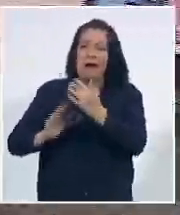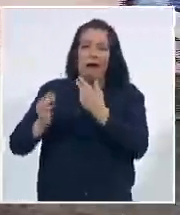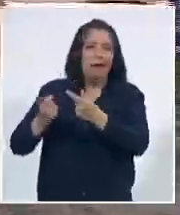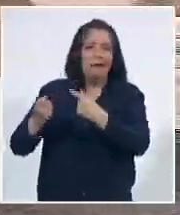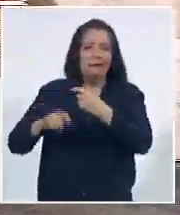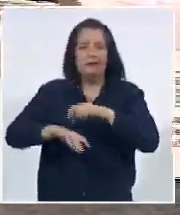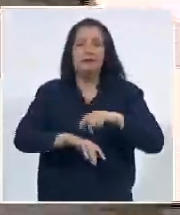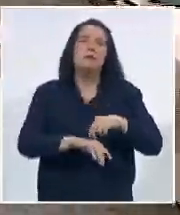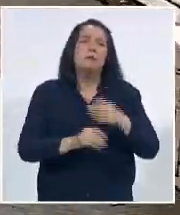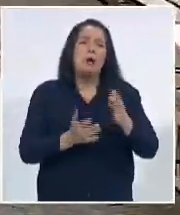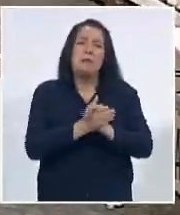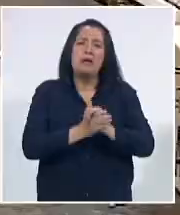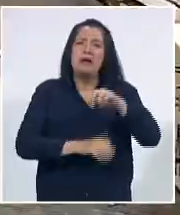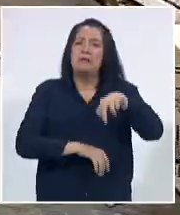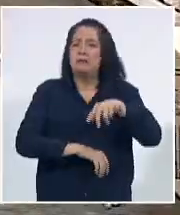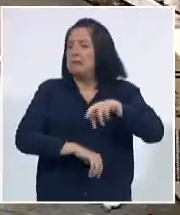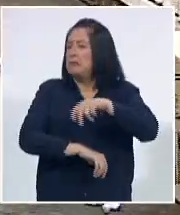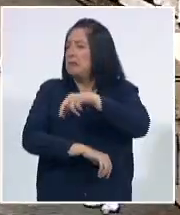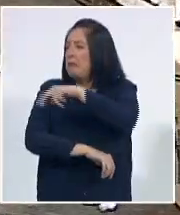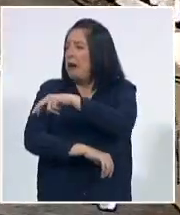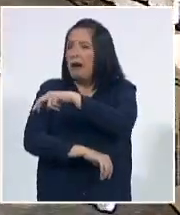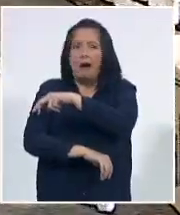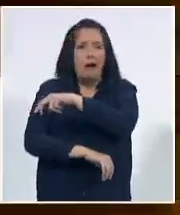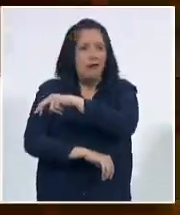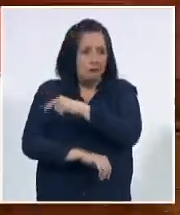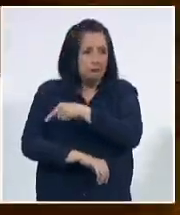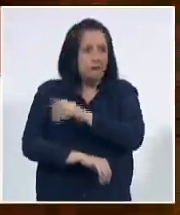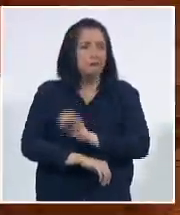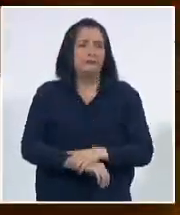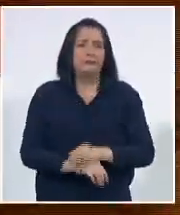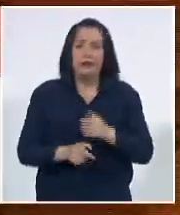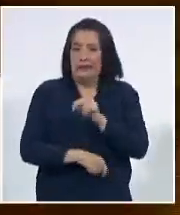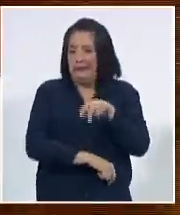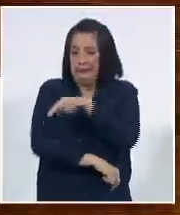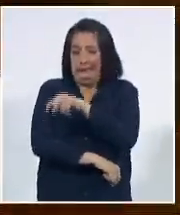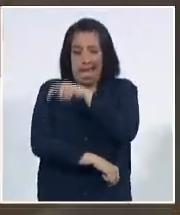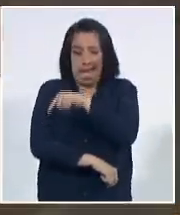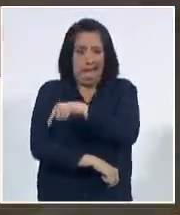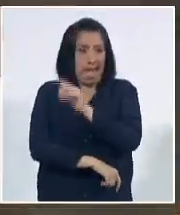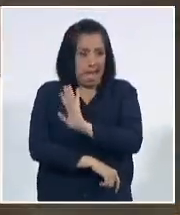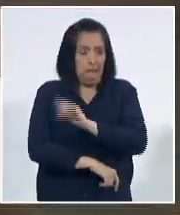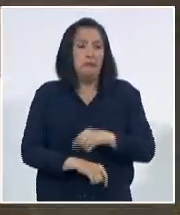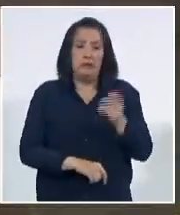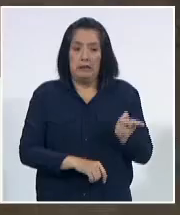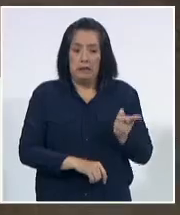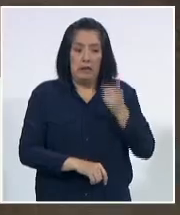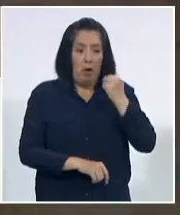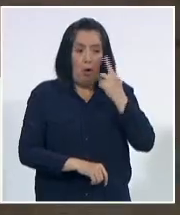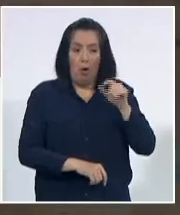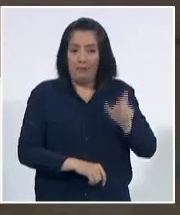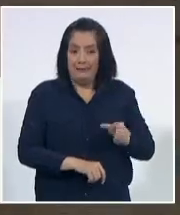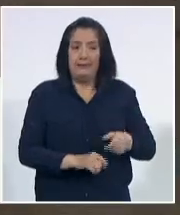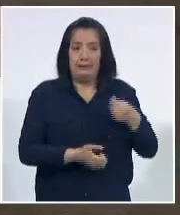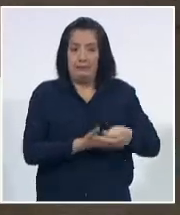de ellas por un instante, quedando a menos de 3 metros de distancia. Fue en ese preciso momento que el sicario perpetró los